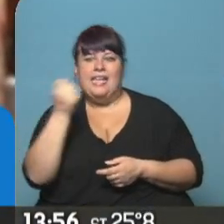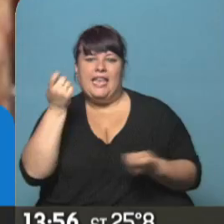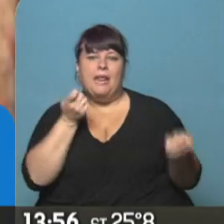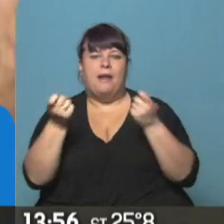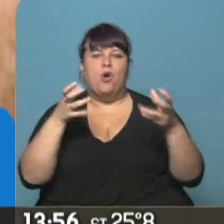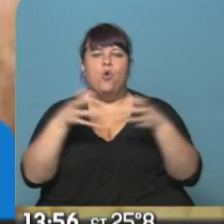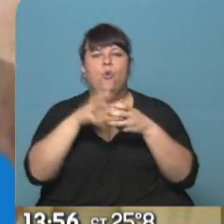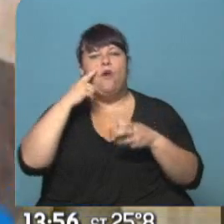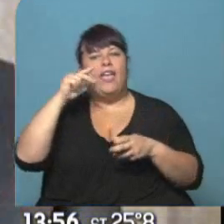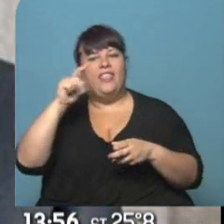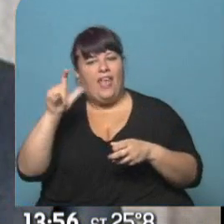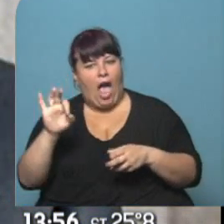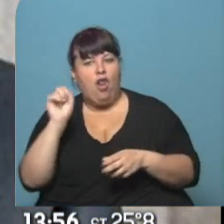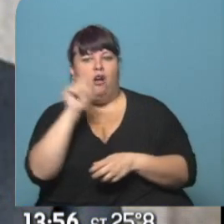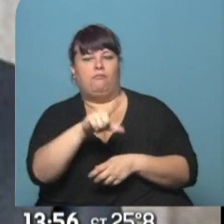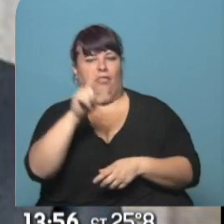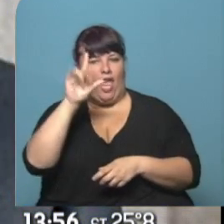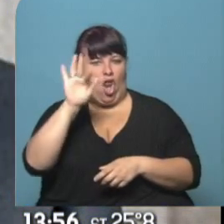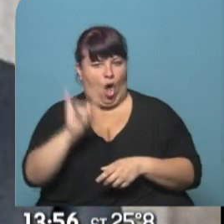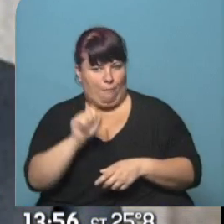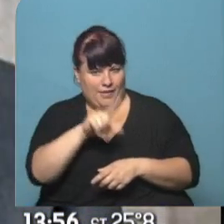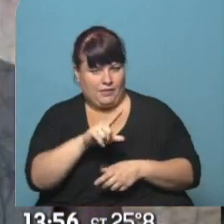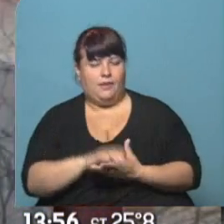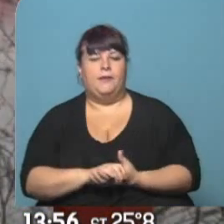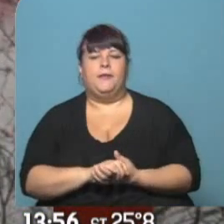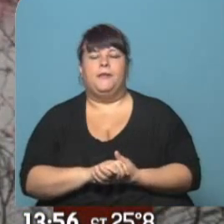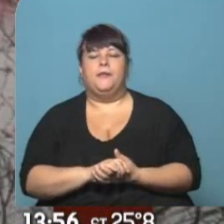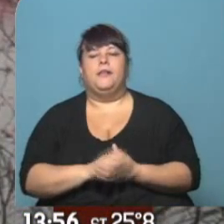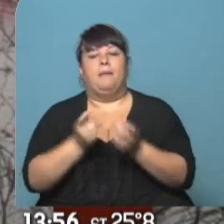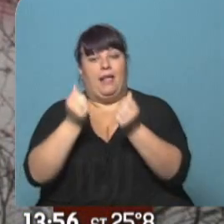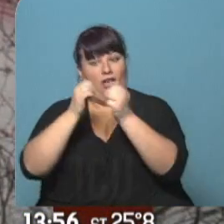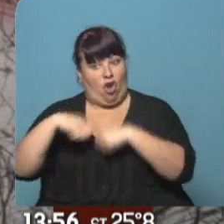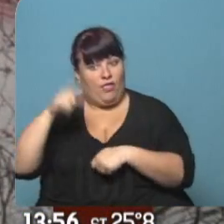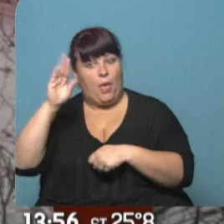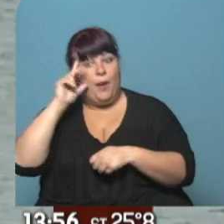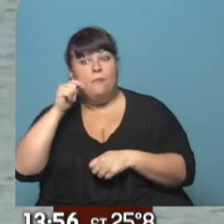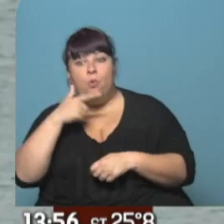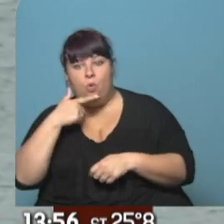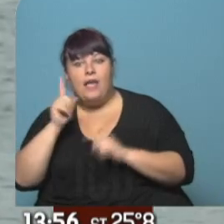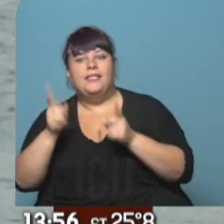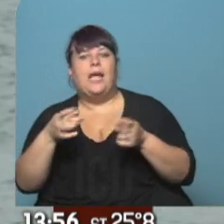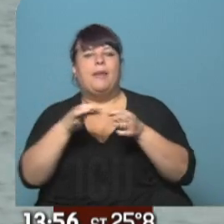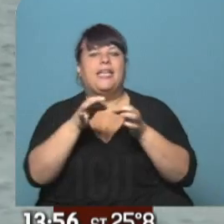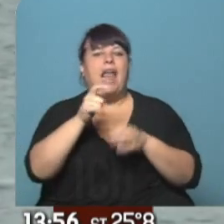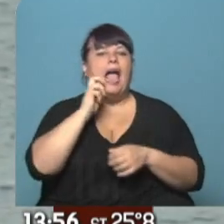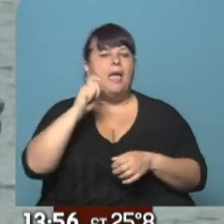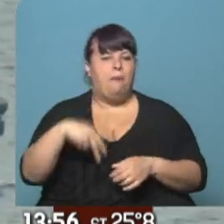administrar el grupo indalo perteneciente al empresario cristóbal lópez con offshore en bermudas y las islas cayman